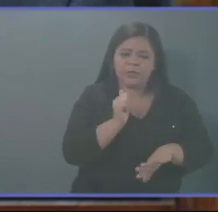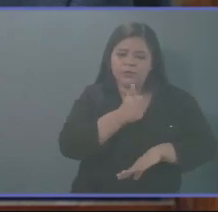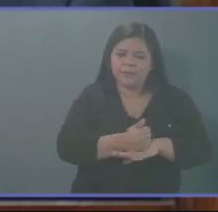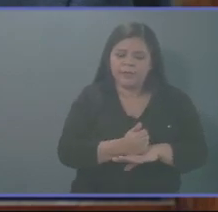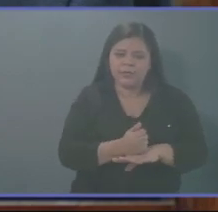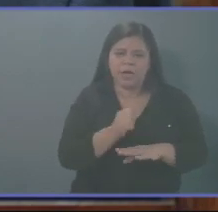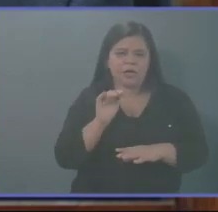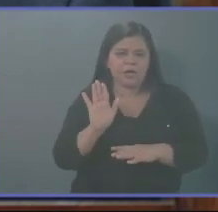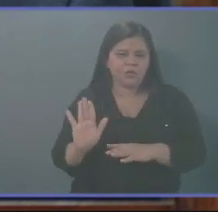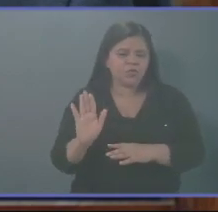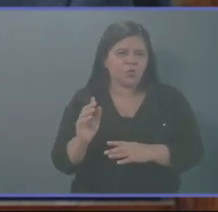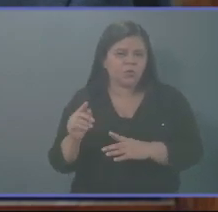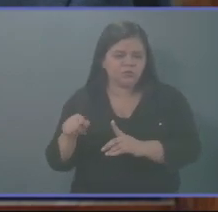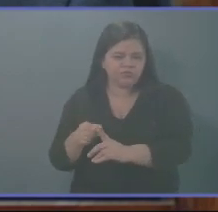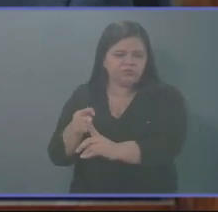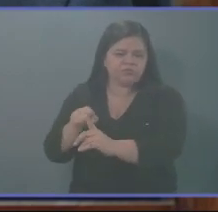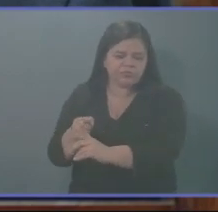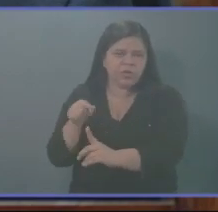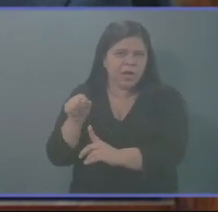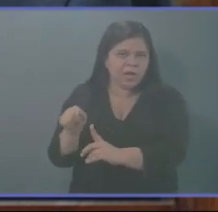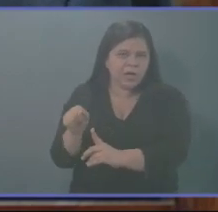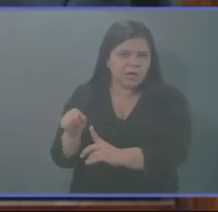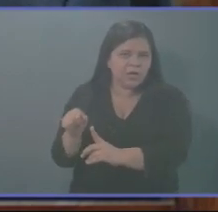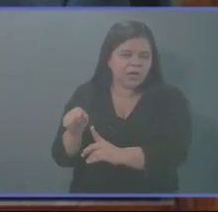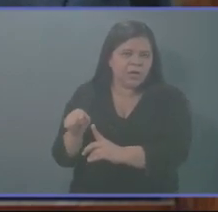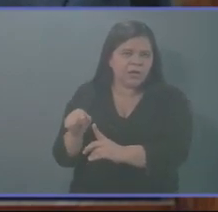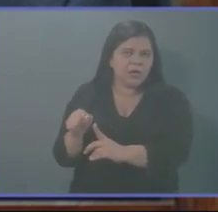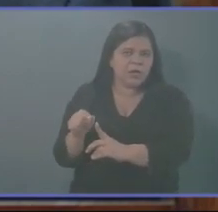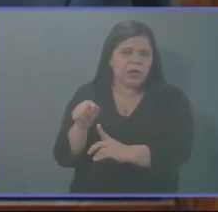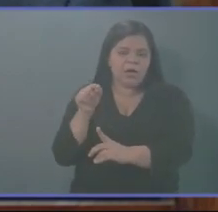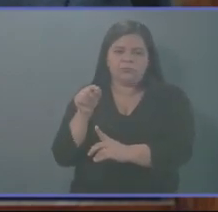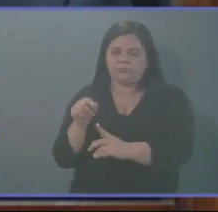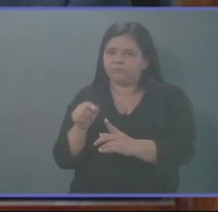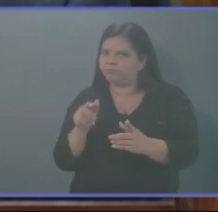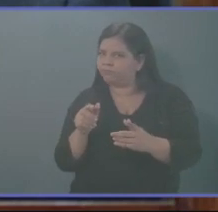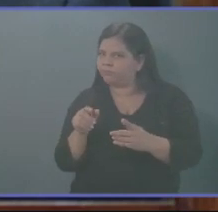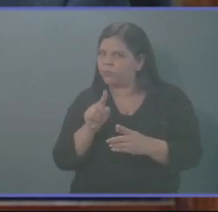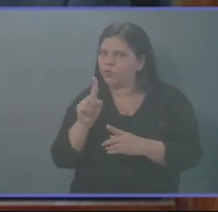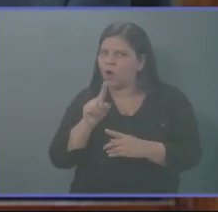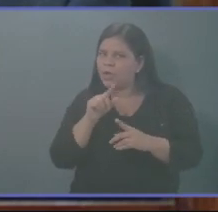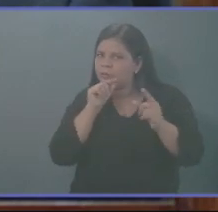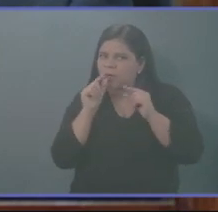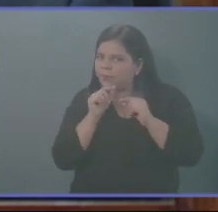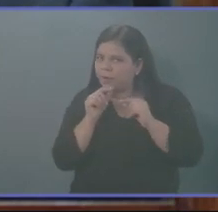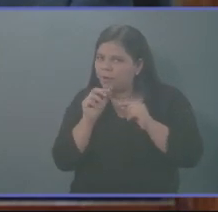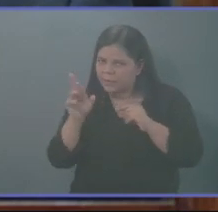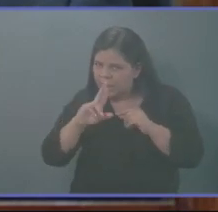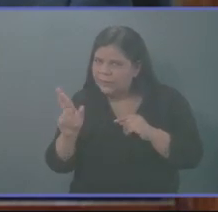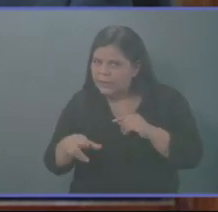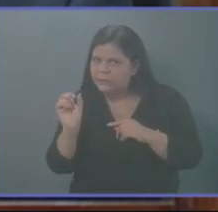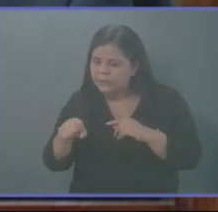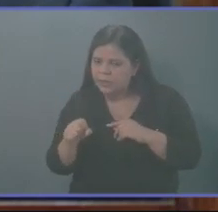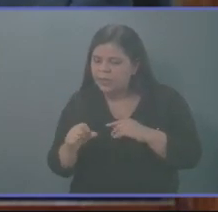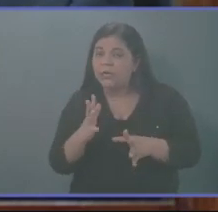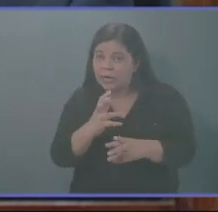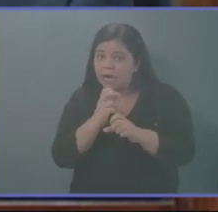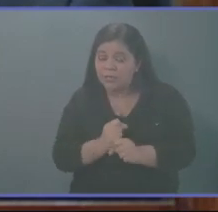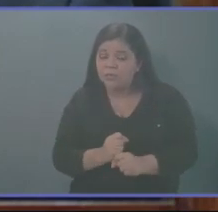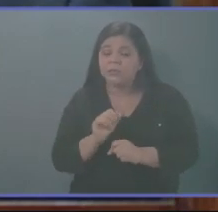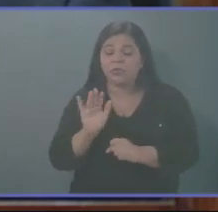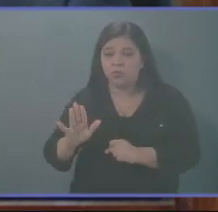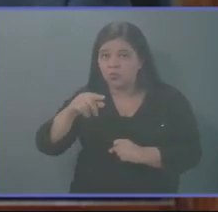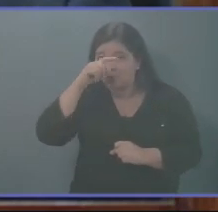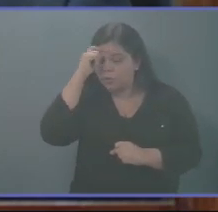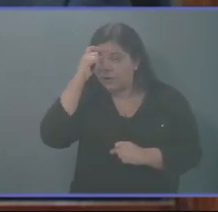que se hagan a un funcionario que goza de esa garantía no se encuentren infundadas, garantizándole de esa manera su función